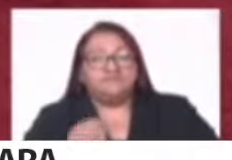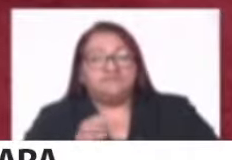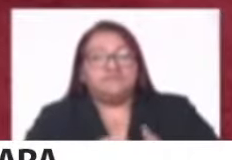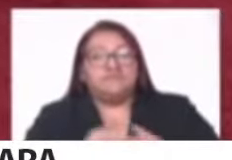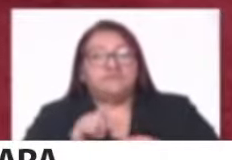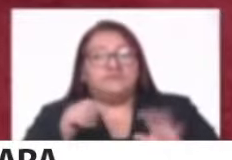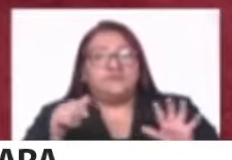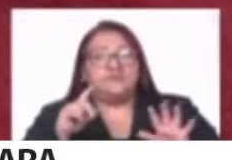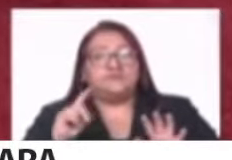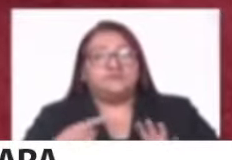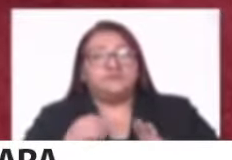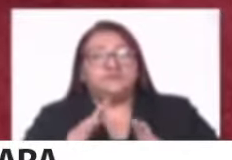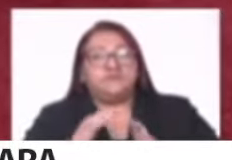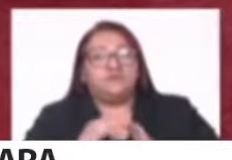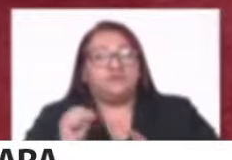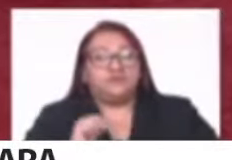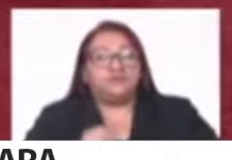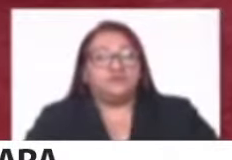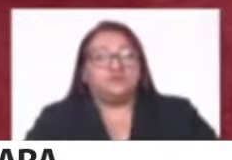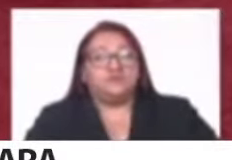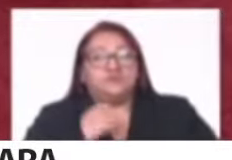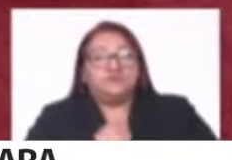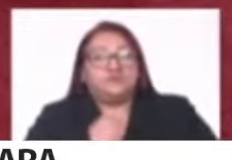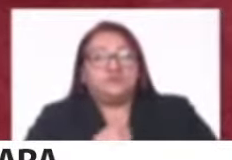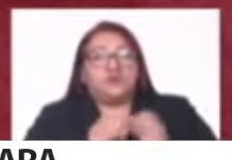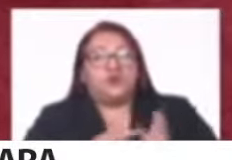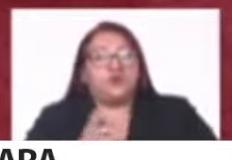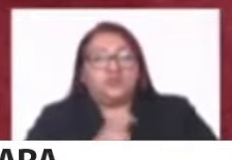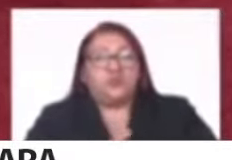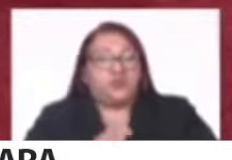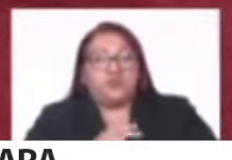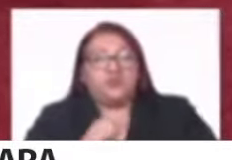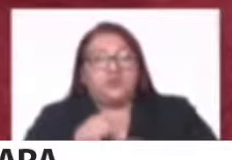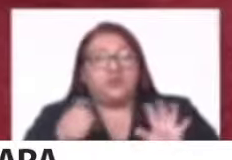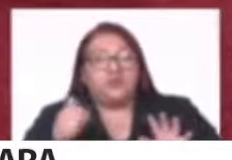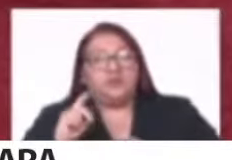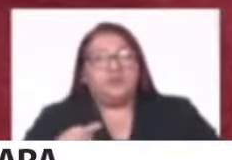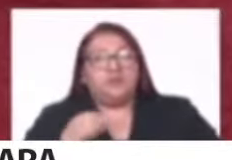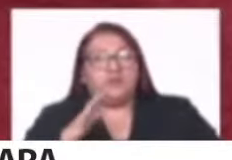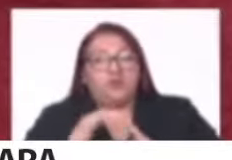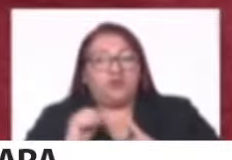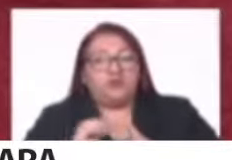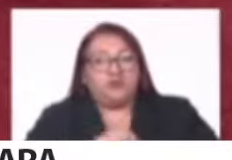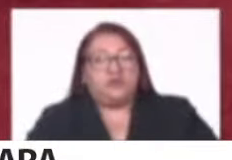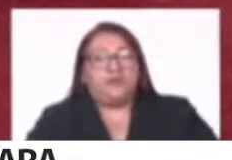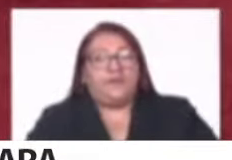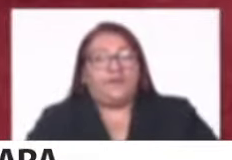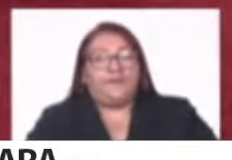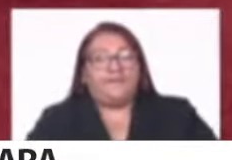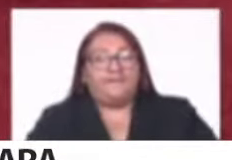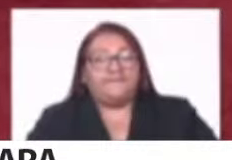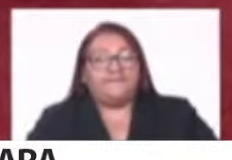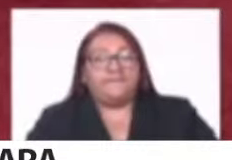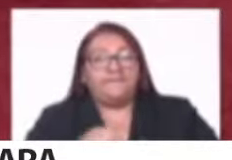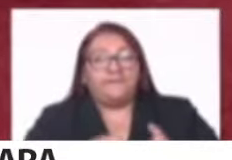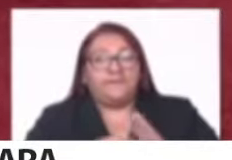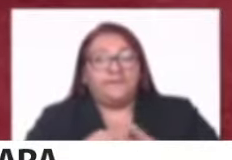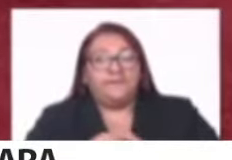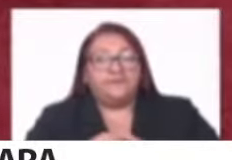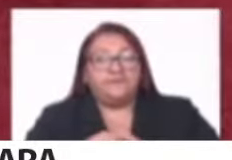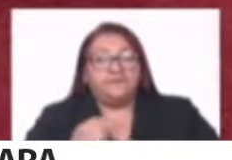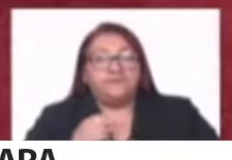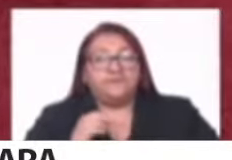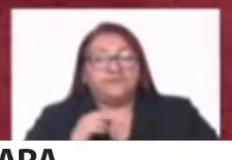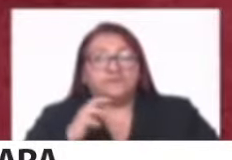más de 16 mil millones de soles a la función de orden y seguridad. 16 mil millones de soles, lo que representa un aumento